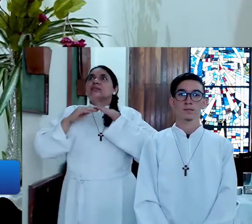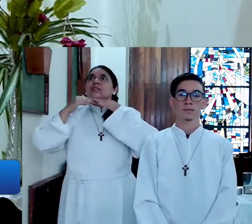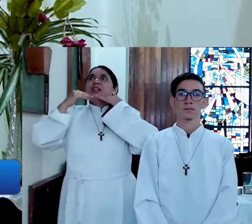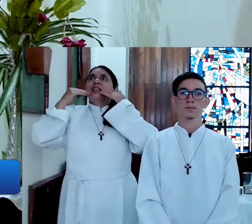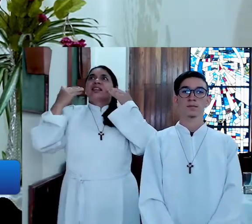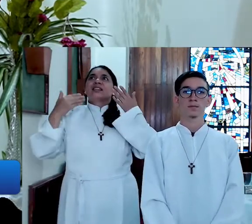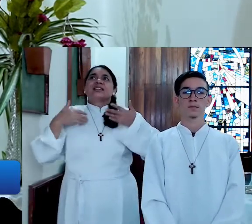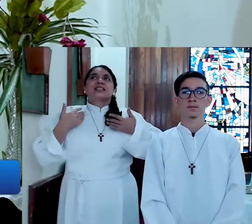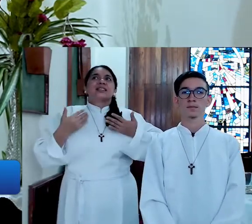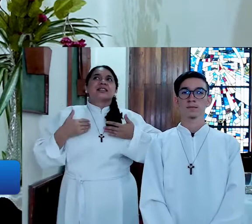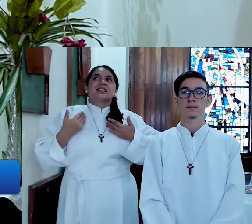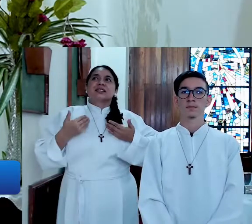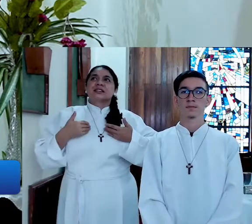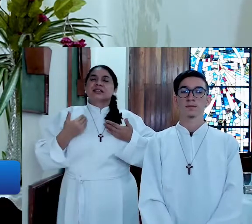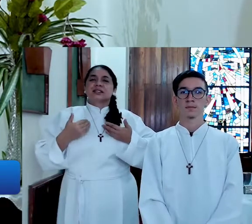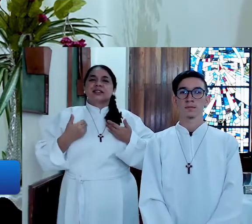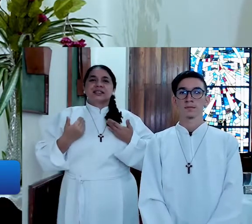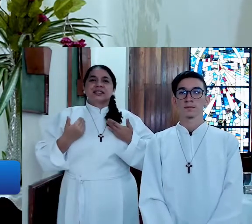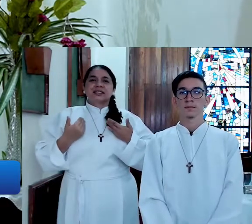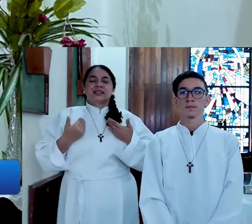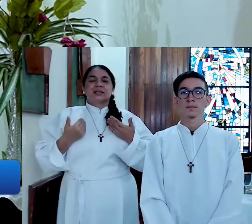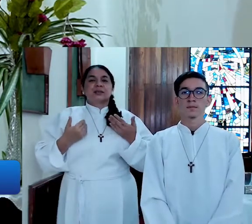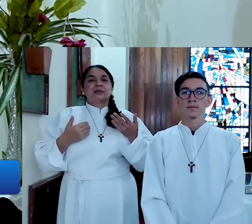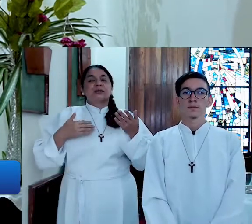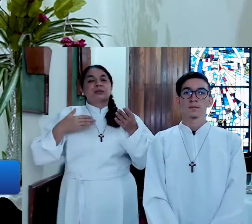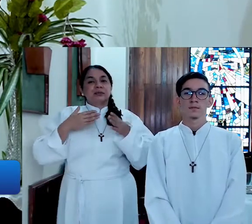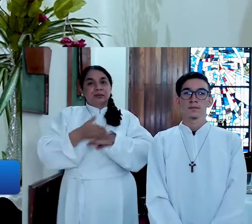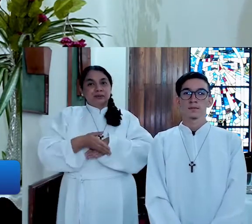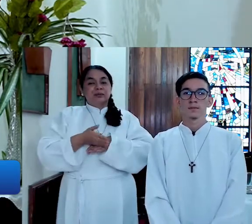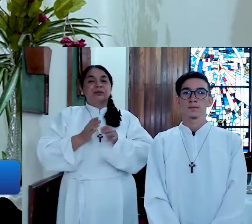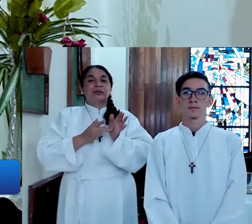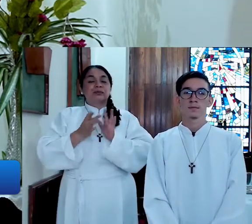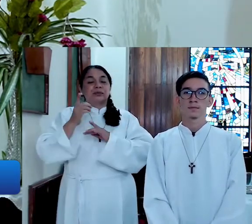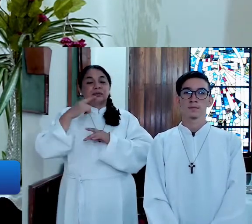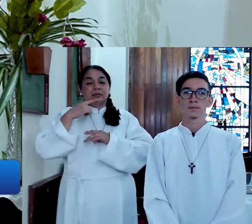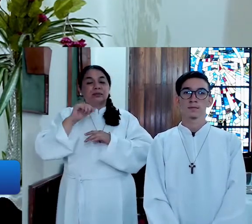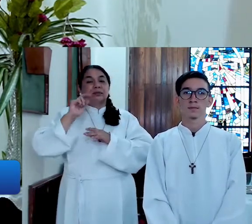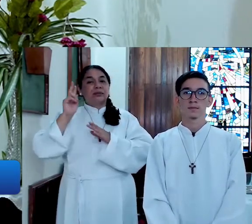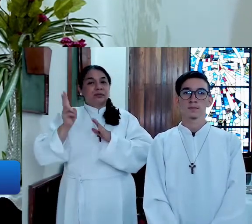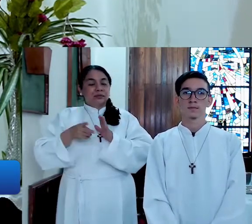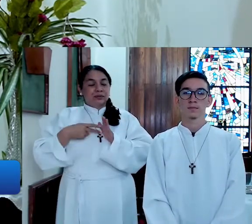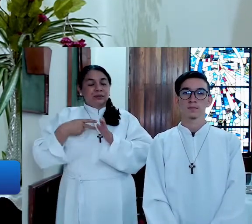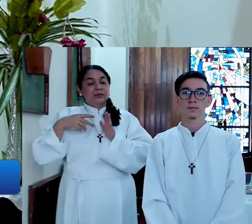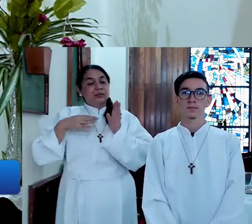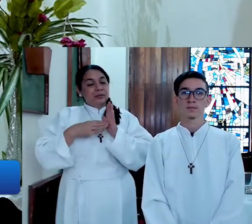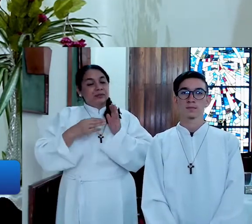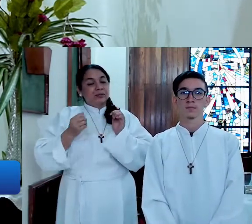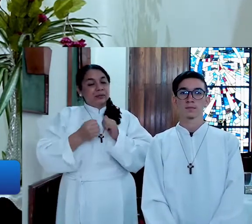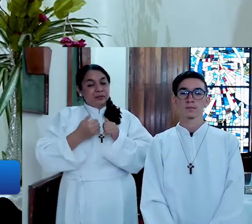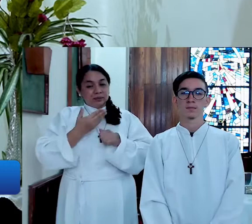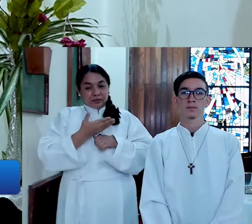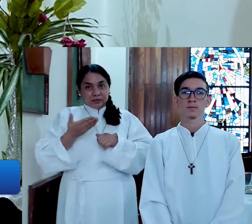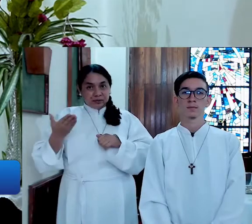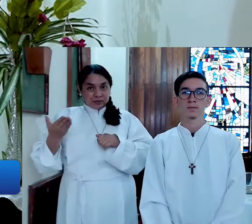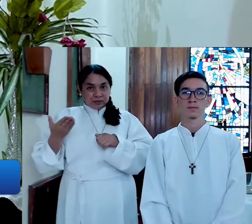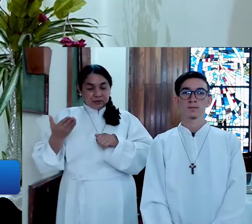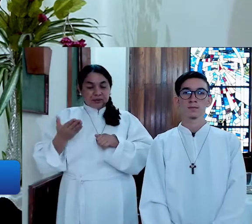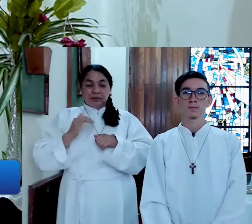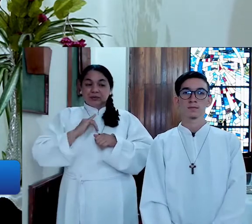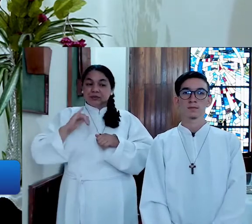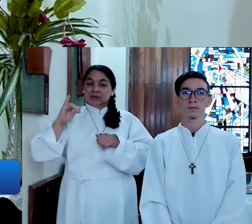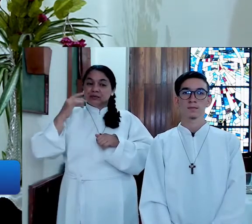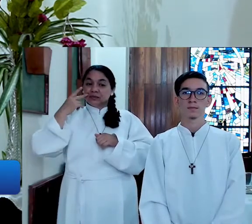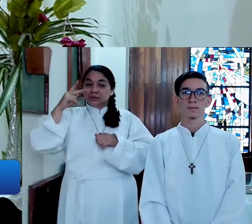alegría. De nuevo les dijo Jesús: la paz esté con ustedes. Como el Padre